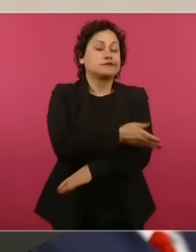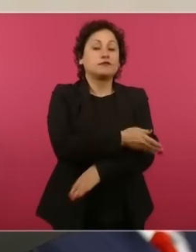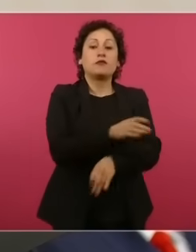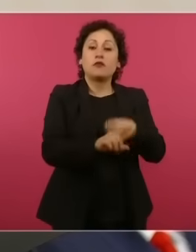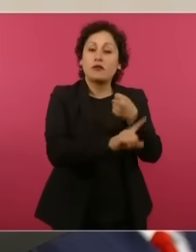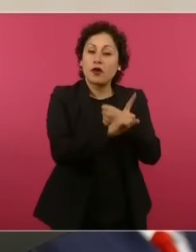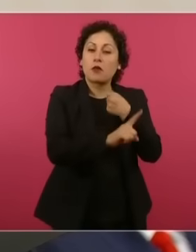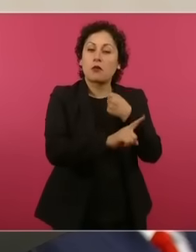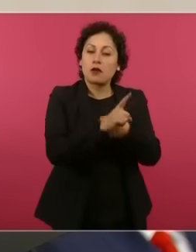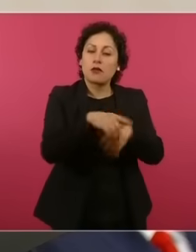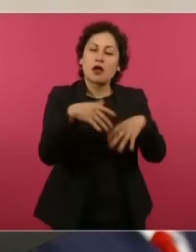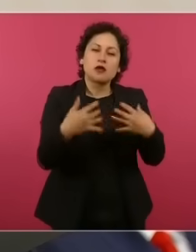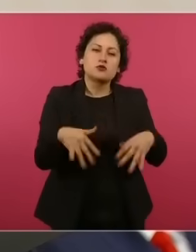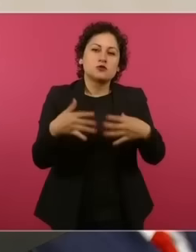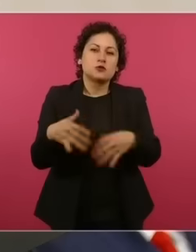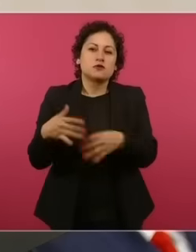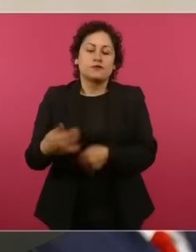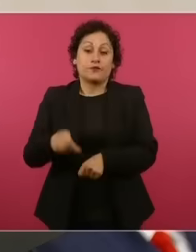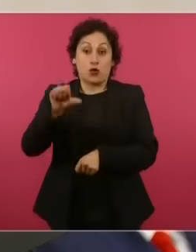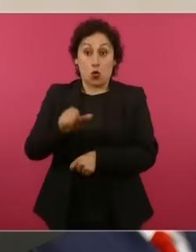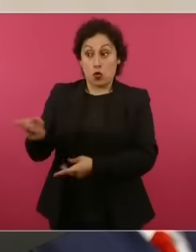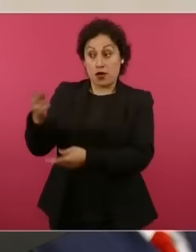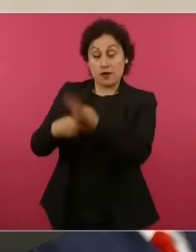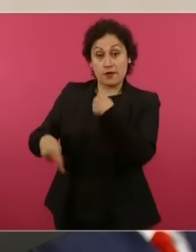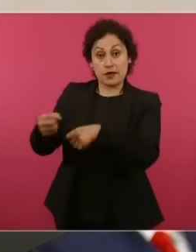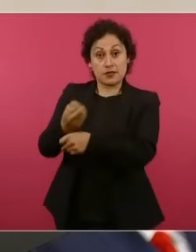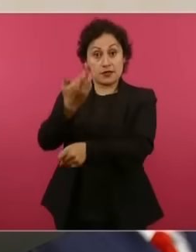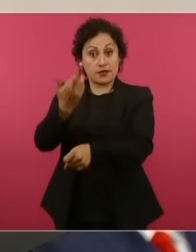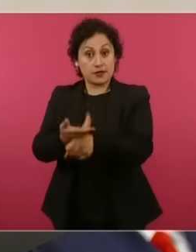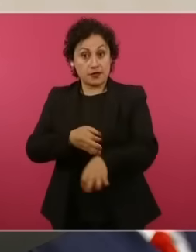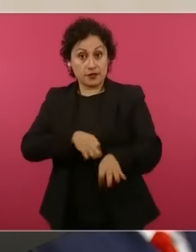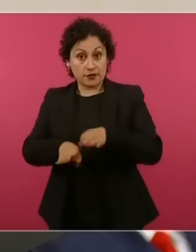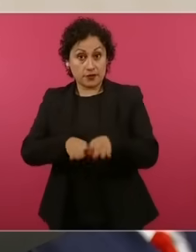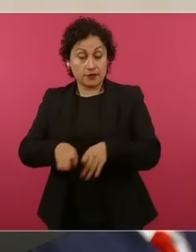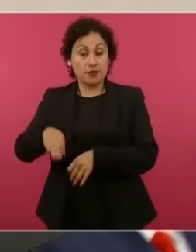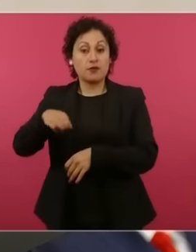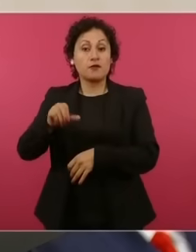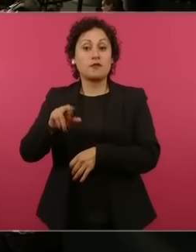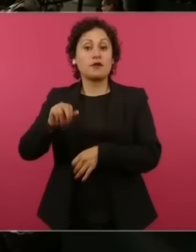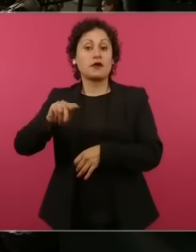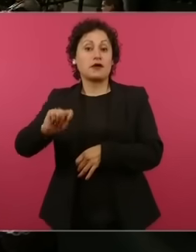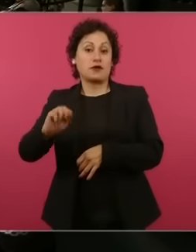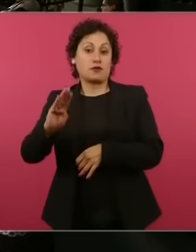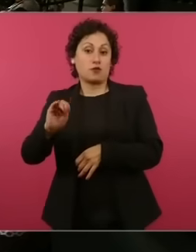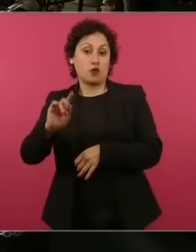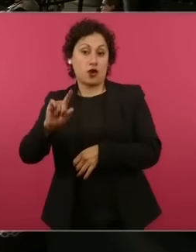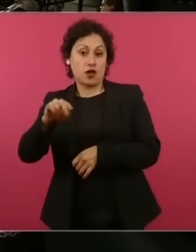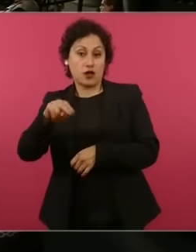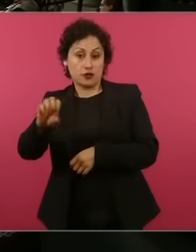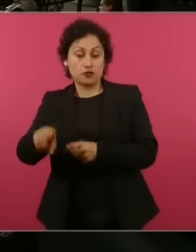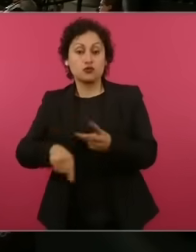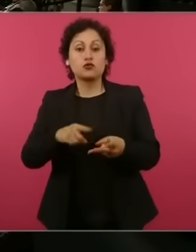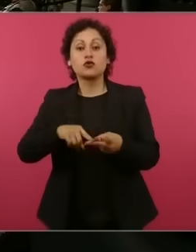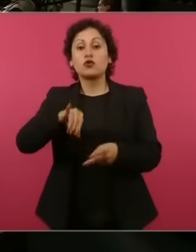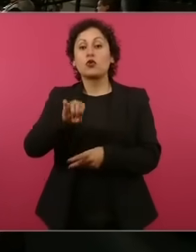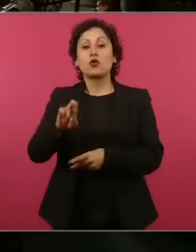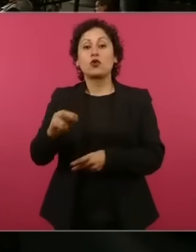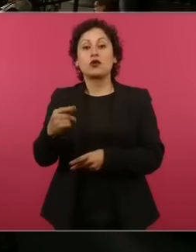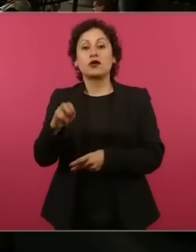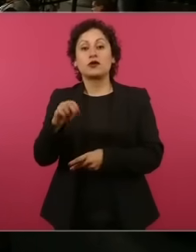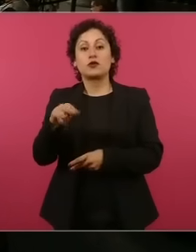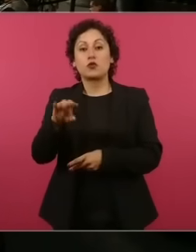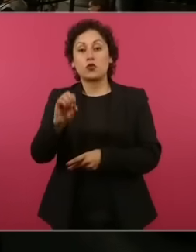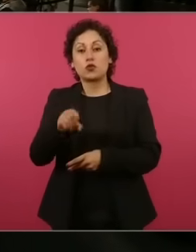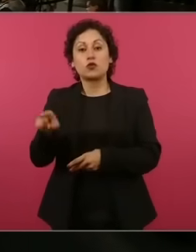hoy nos acompaña el secretario del Trabajo, Marat Bolaños, está también Jorge Nuño,